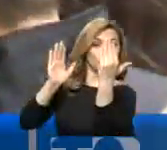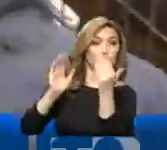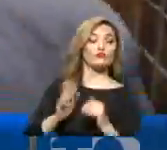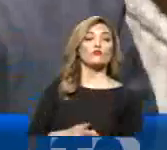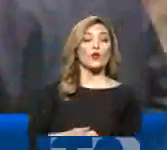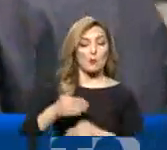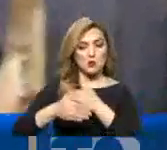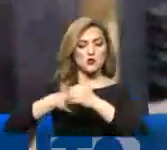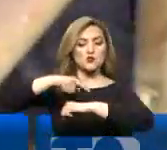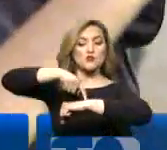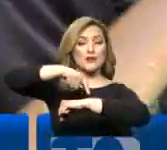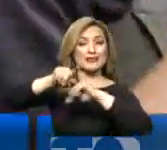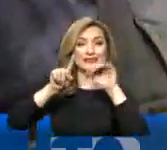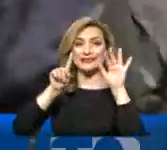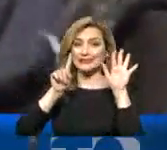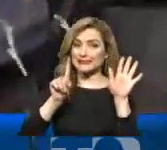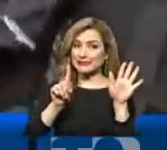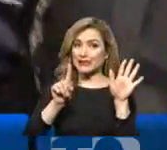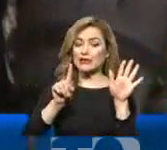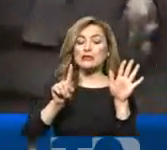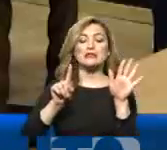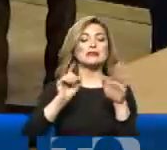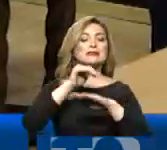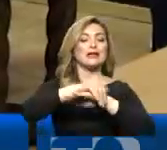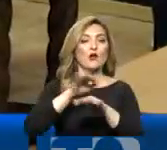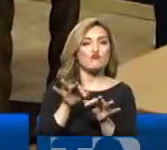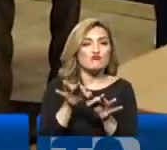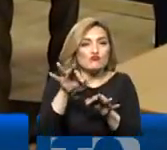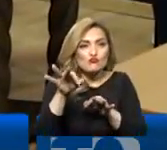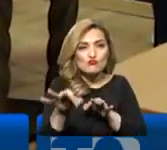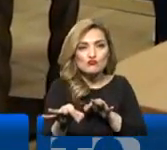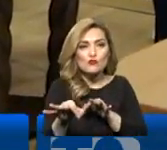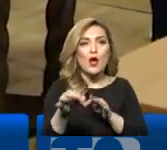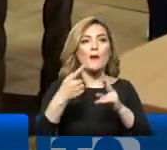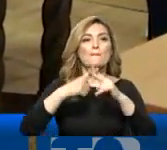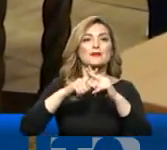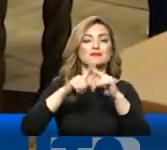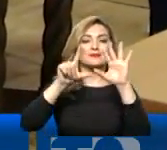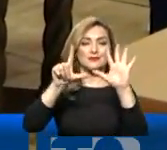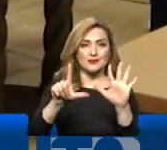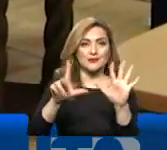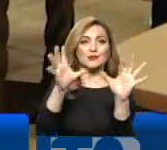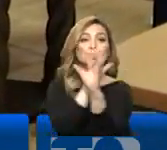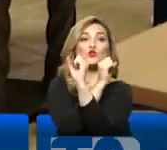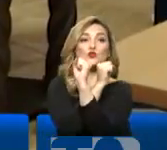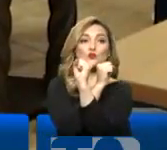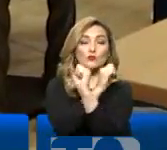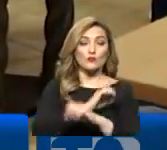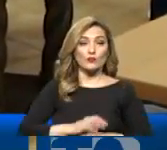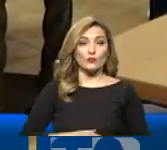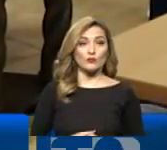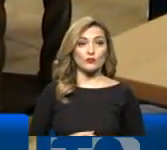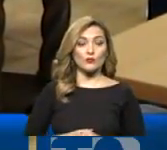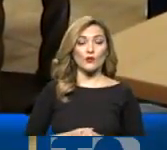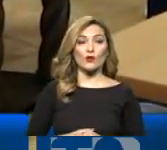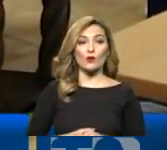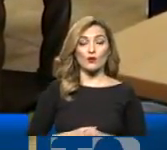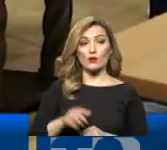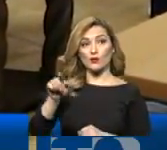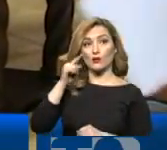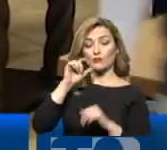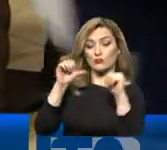estaba prevista para las 6 de la tarde, se pospuso e inició a las 7 de la noche. Recordemos que Daniel